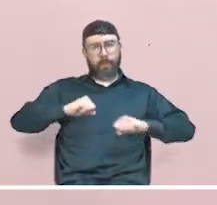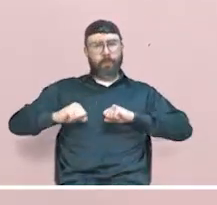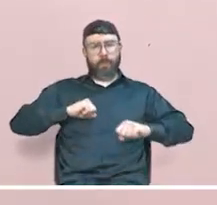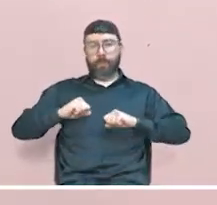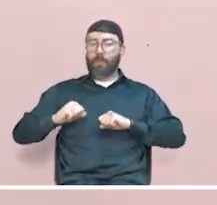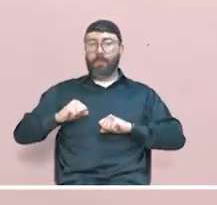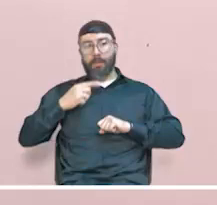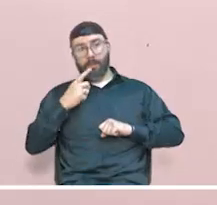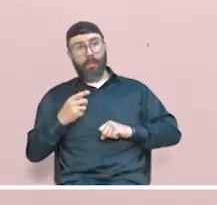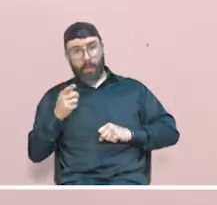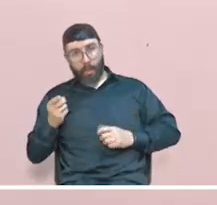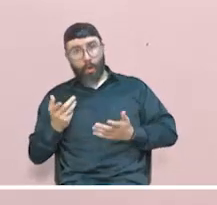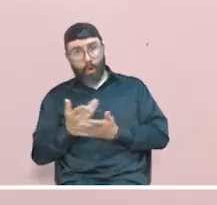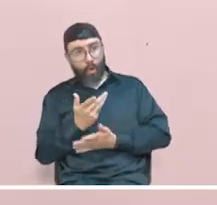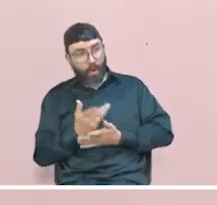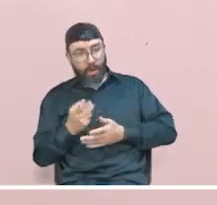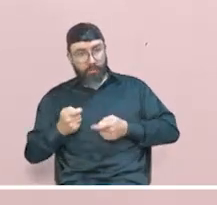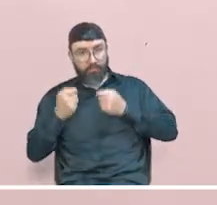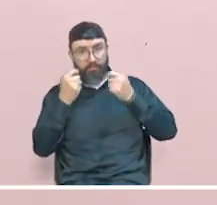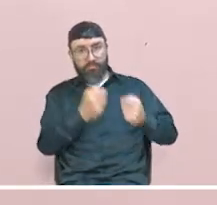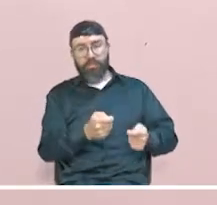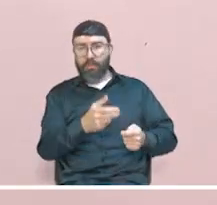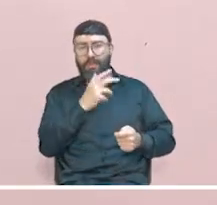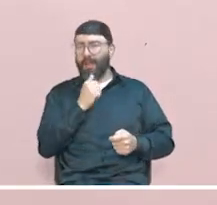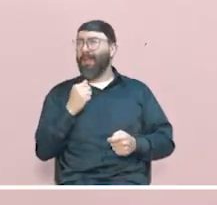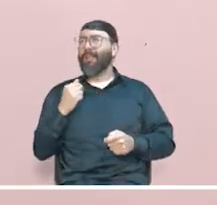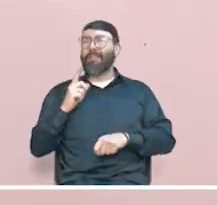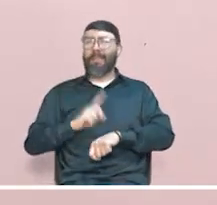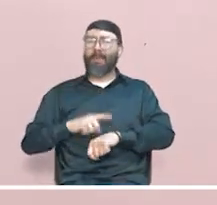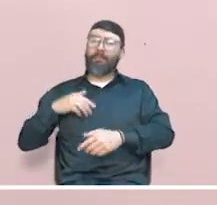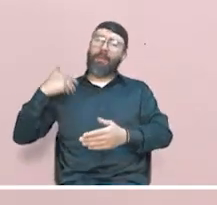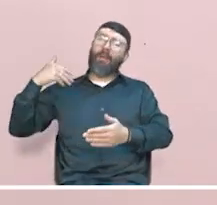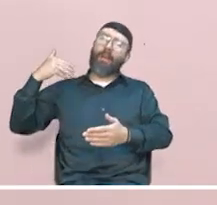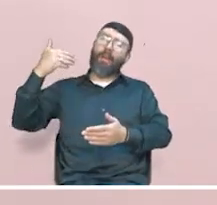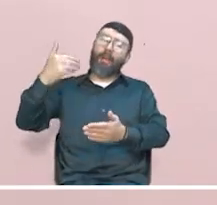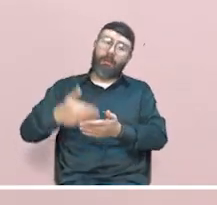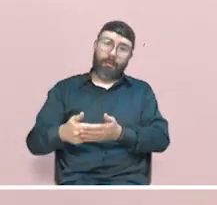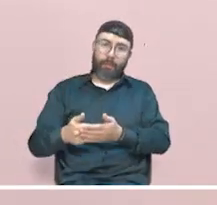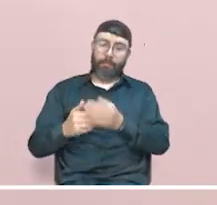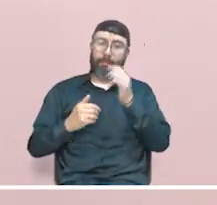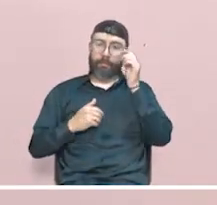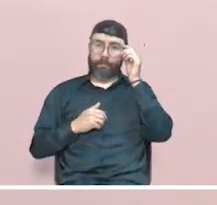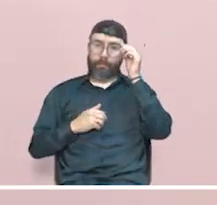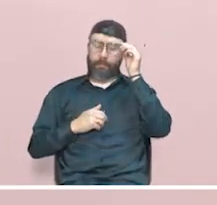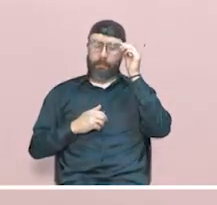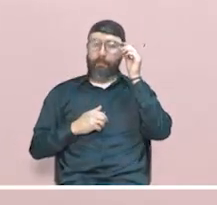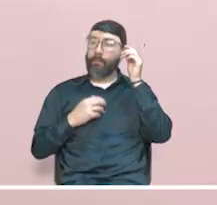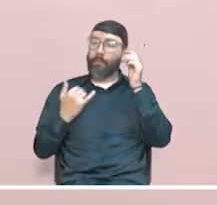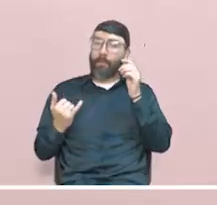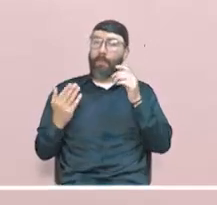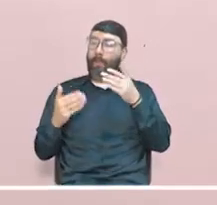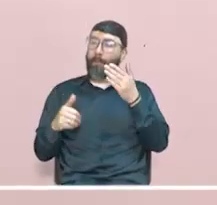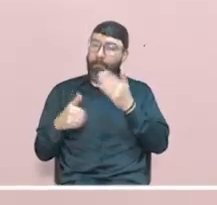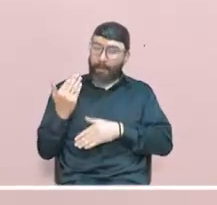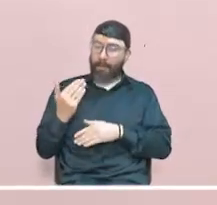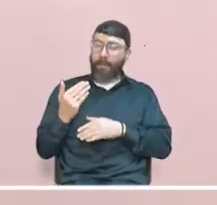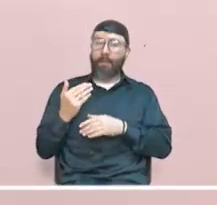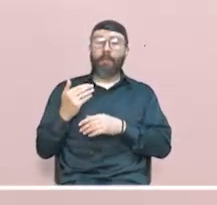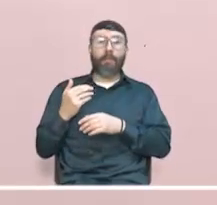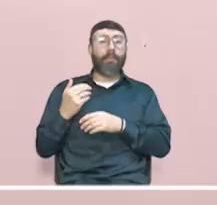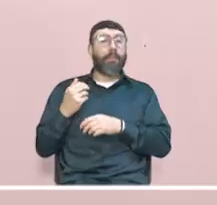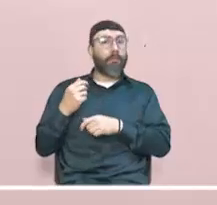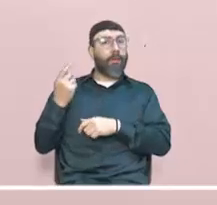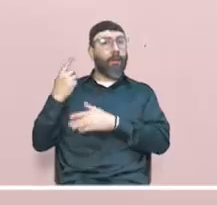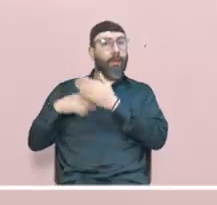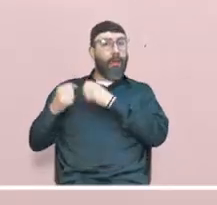fue recomendado durante mucho tiempo. Incluso a inicios del siglo XX todavía era,